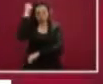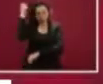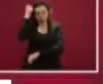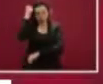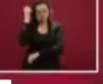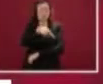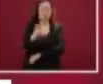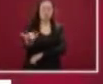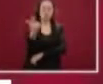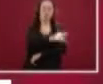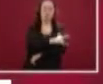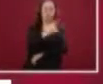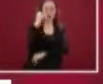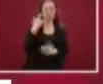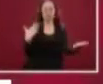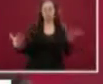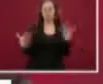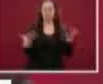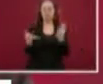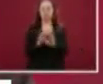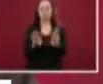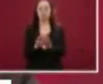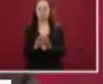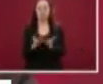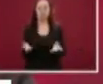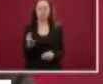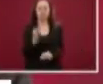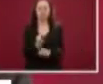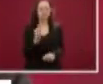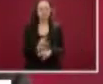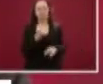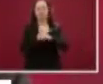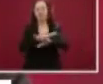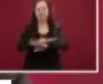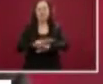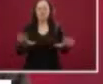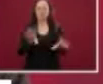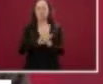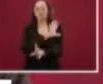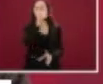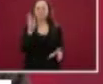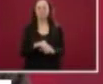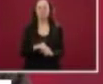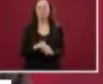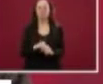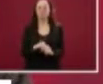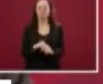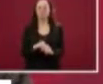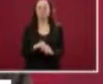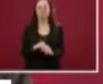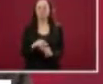aquí en tu espacio de Grupo Fórmula, con la sana distancia, desde luego. Gracias, los de adelante corren mucho, Carlos. Gracias.